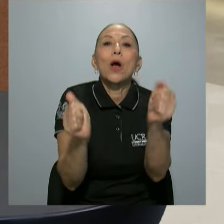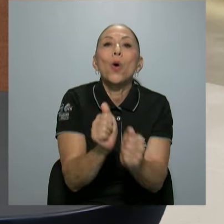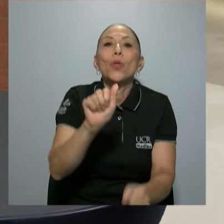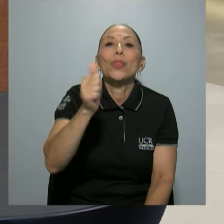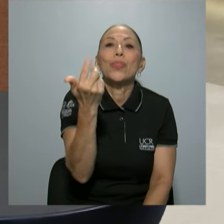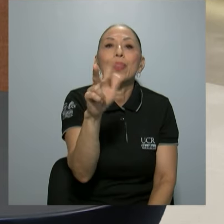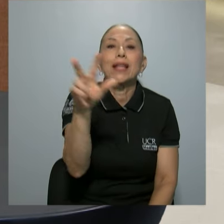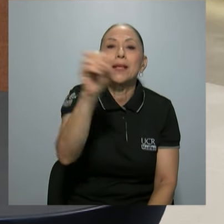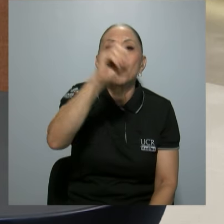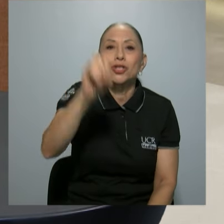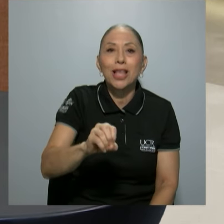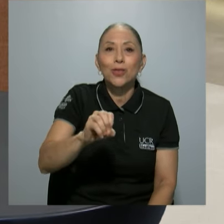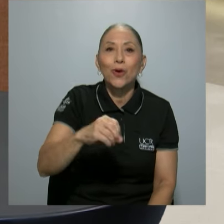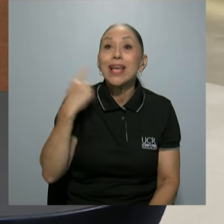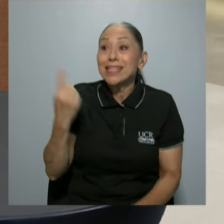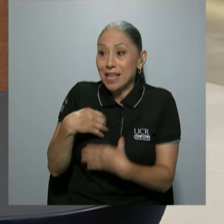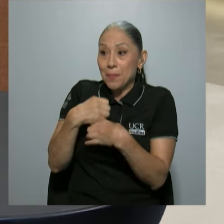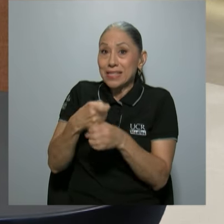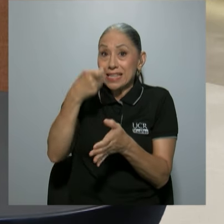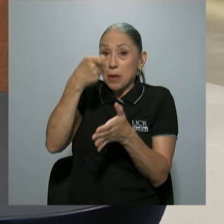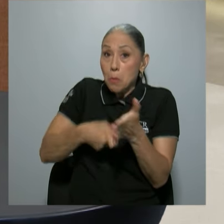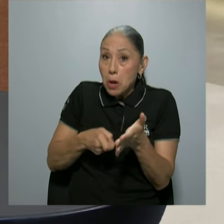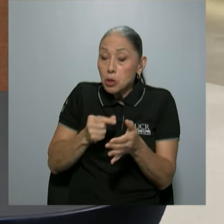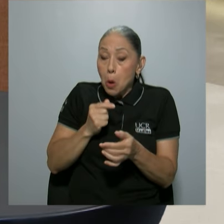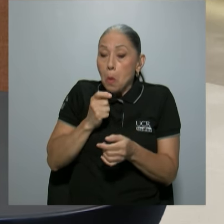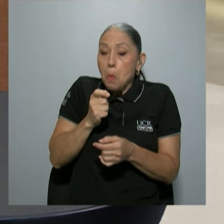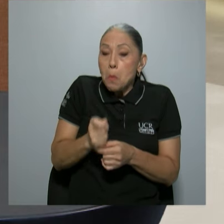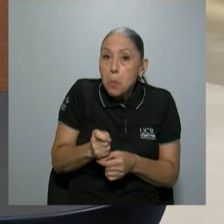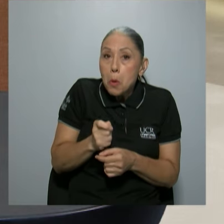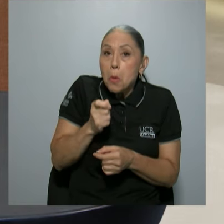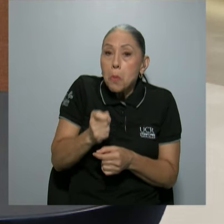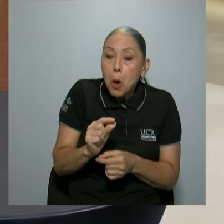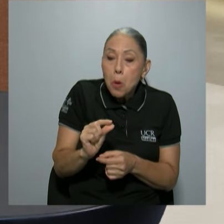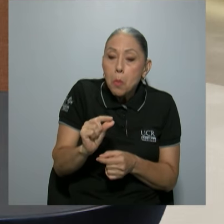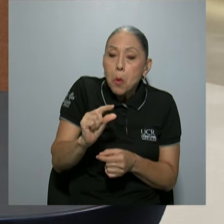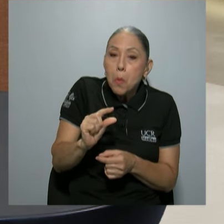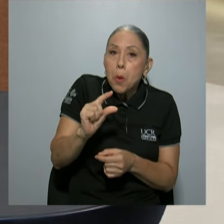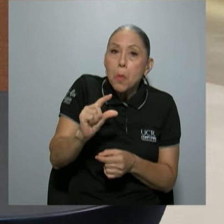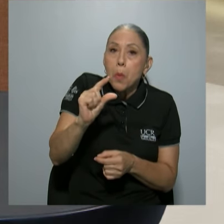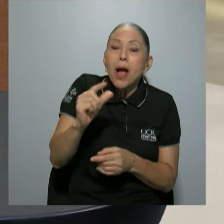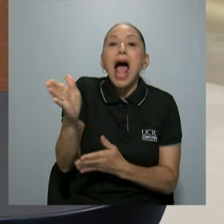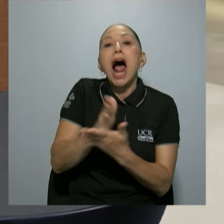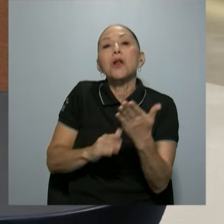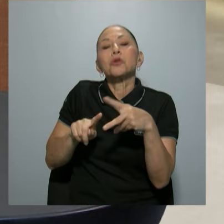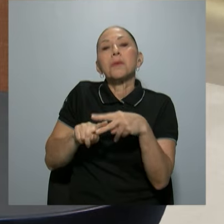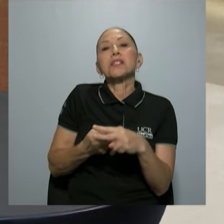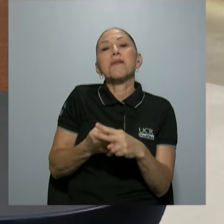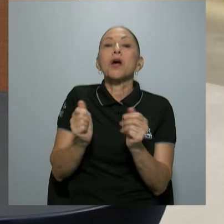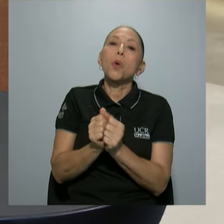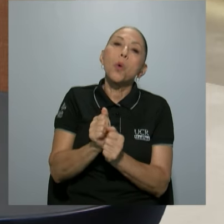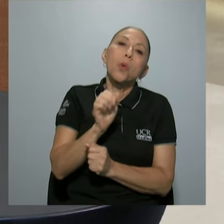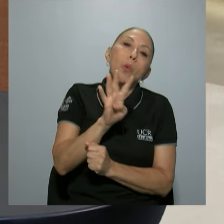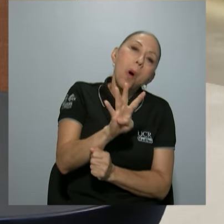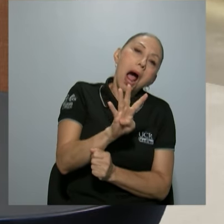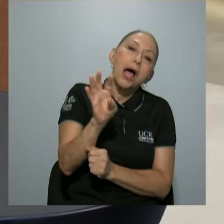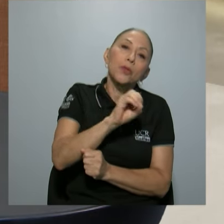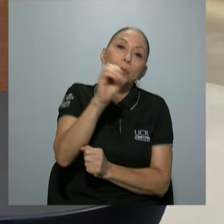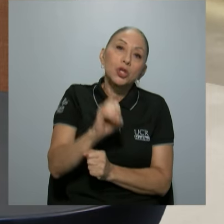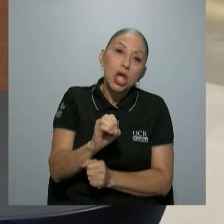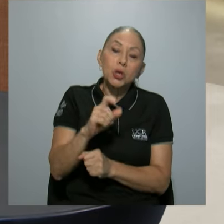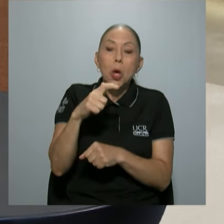por ejemplo, eran graduales. Algunos empezaban con 4, 5% y con el paso del tiempo iban